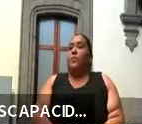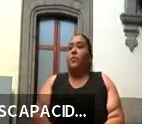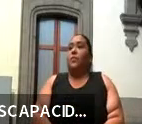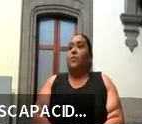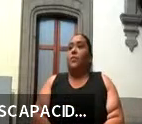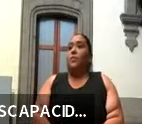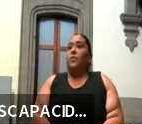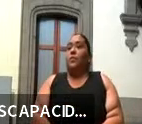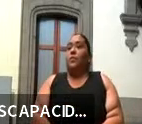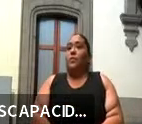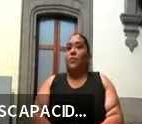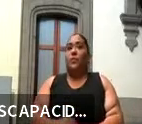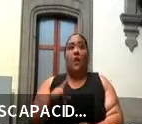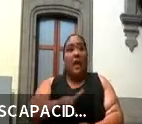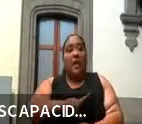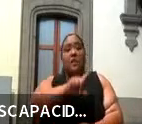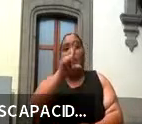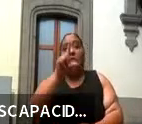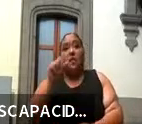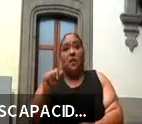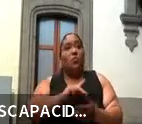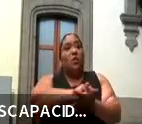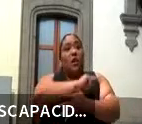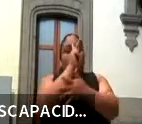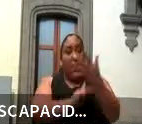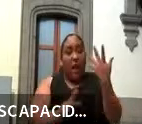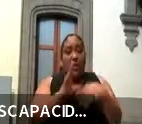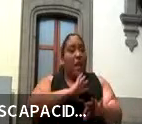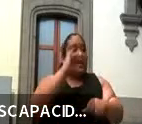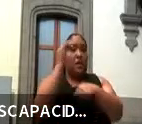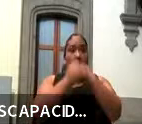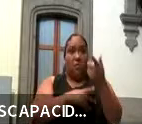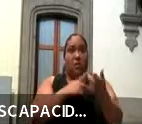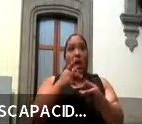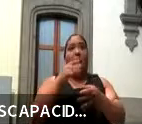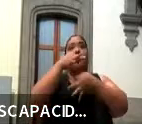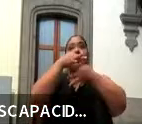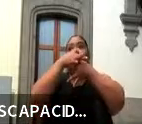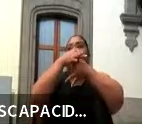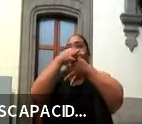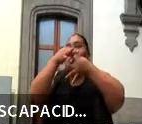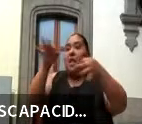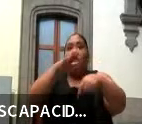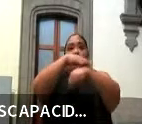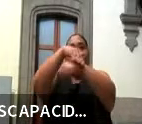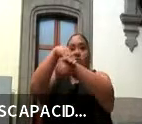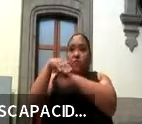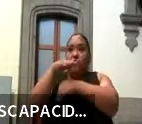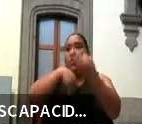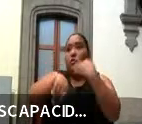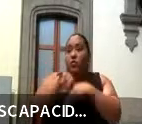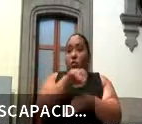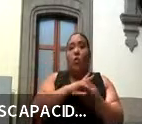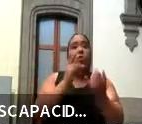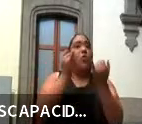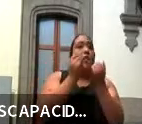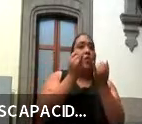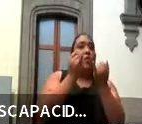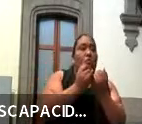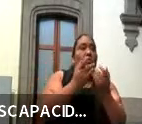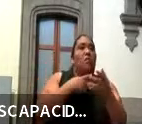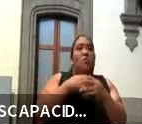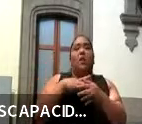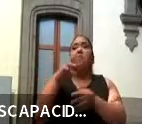Una vez que el plan esté construido, se debe difundir el plan y debe existir mecanismos de supervisión. Voy a ir más rápido. Espacios